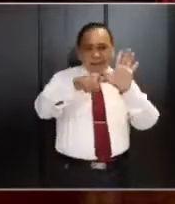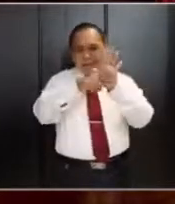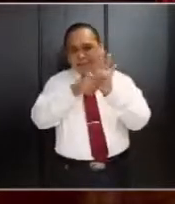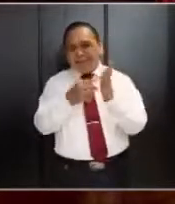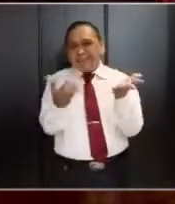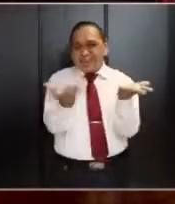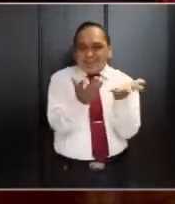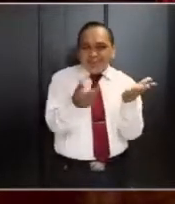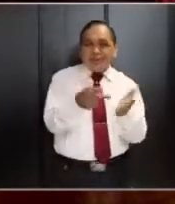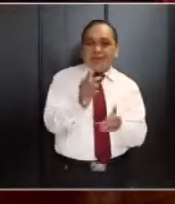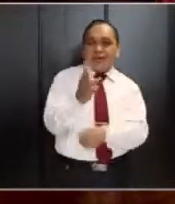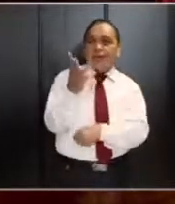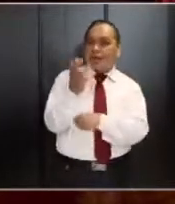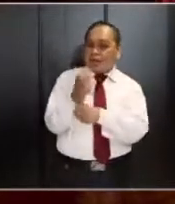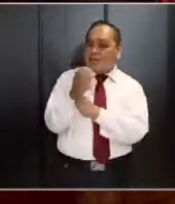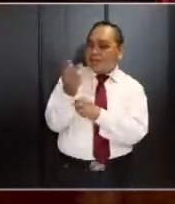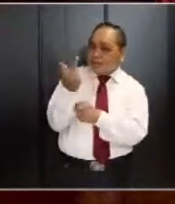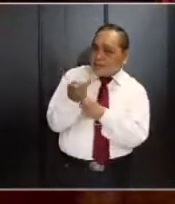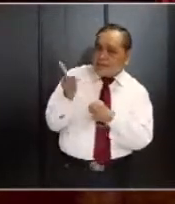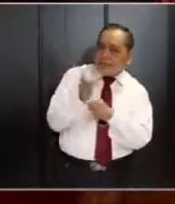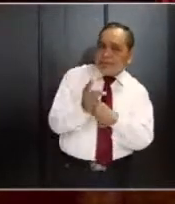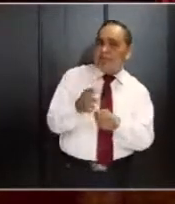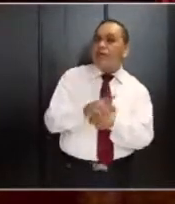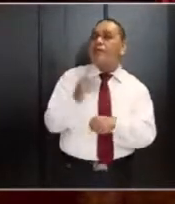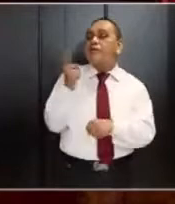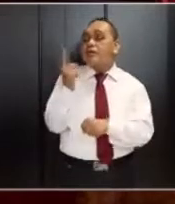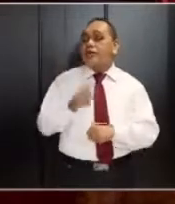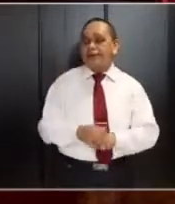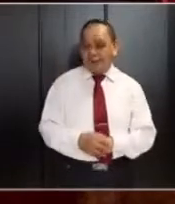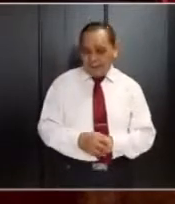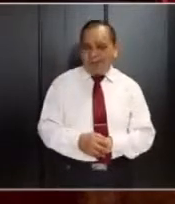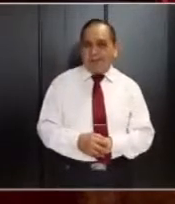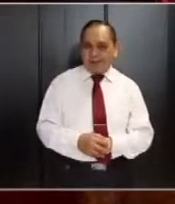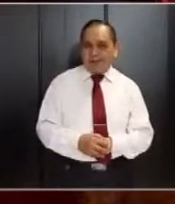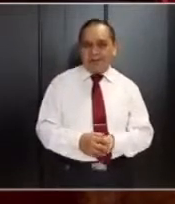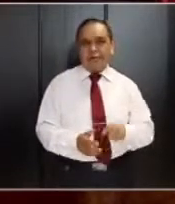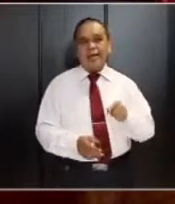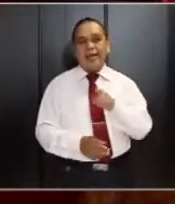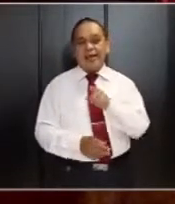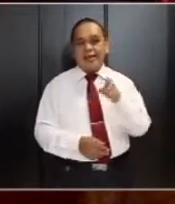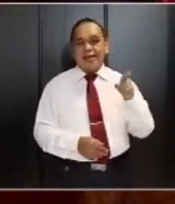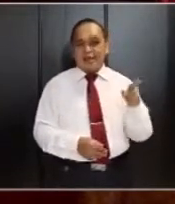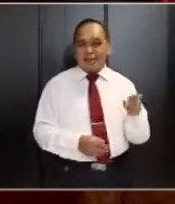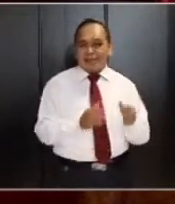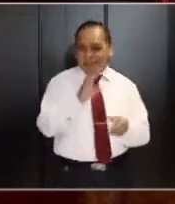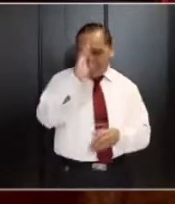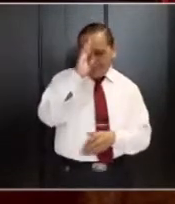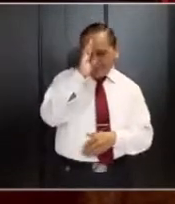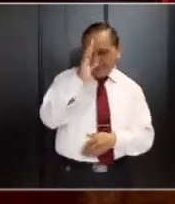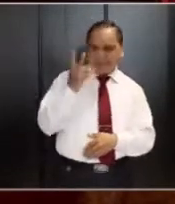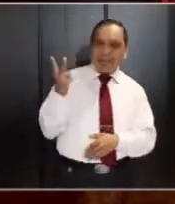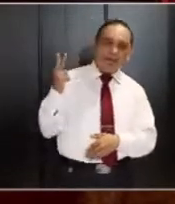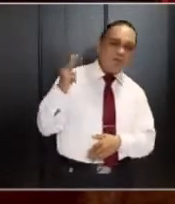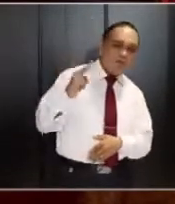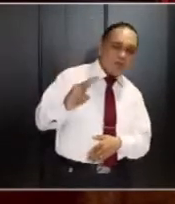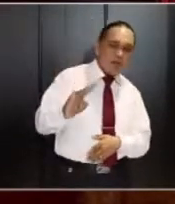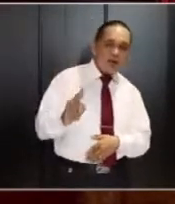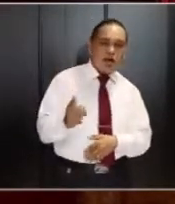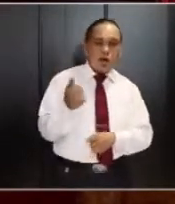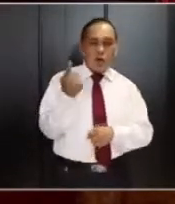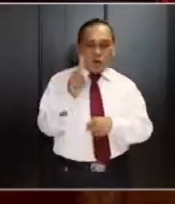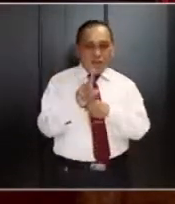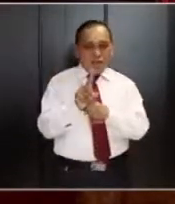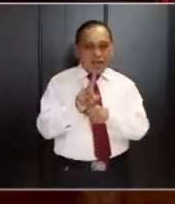hecho el tercer año de primaria, porque entonces, pues, ¿qué pasa? Que parece que yo viajé un día sí, y al